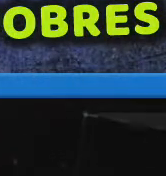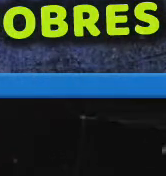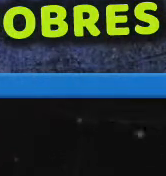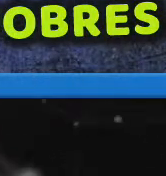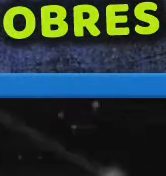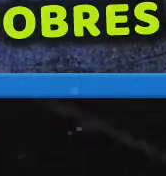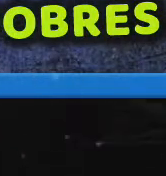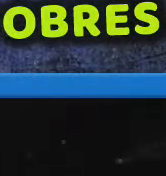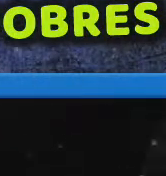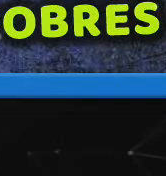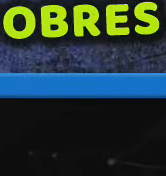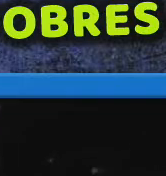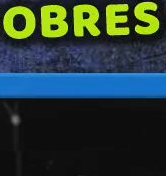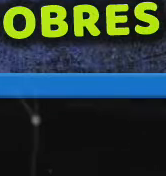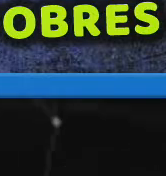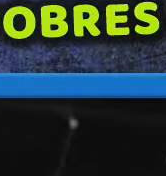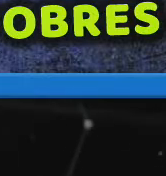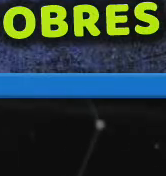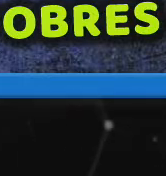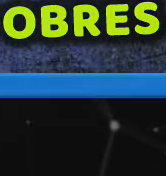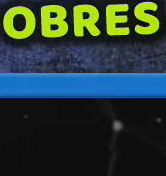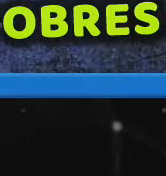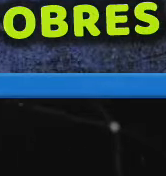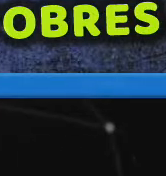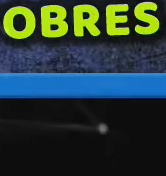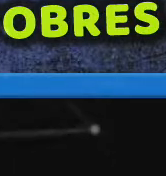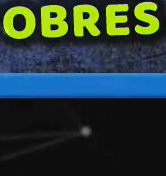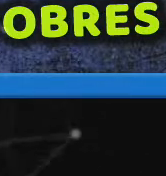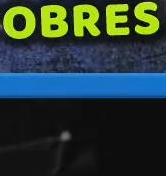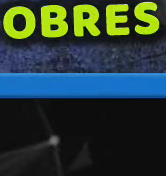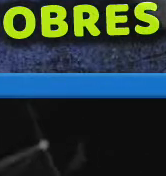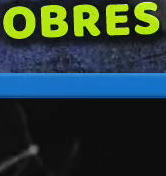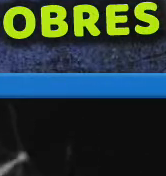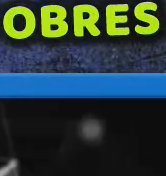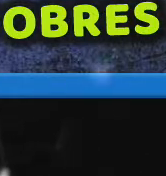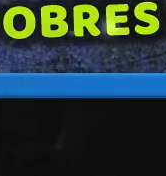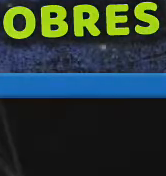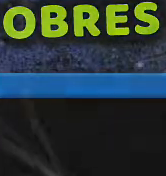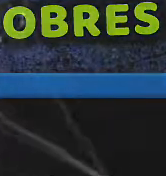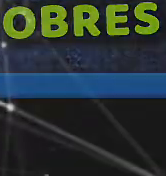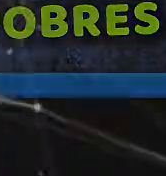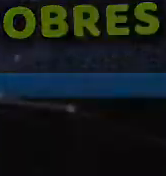En la conferencia de hoy, el presidente Andrés Manuel López Obrador